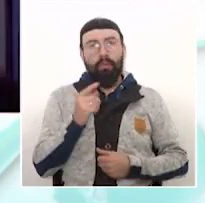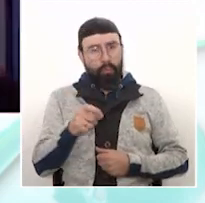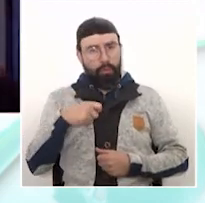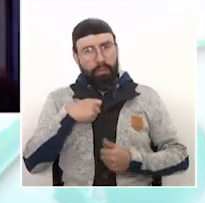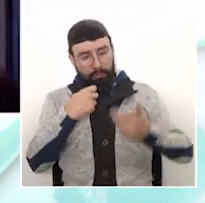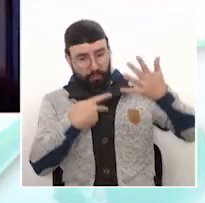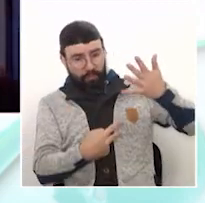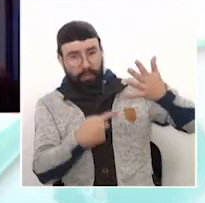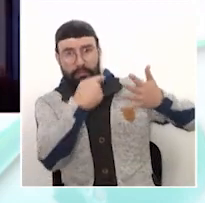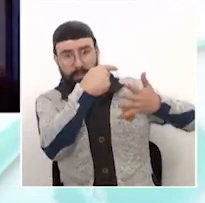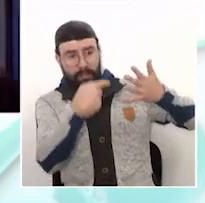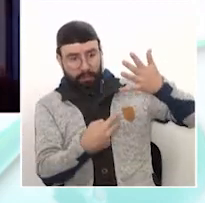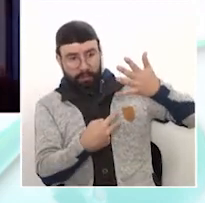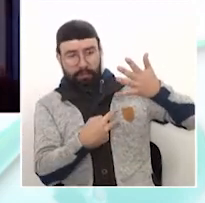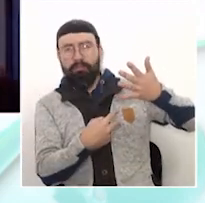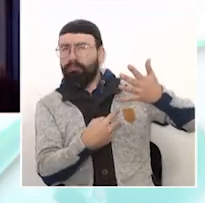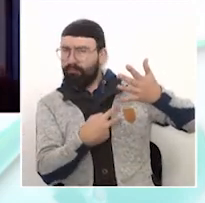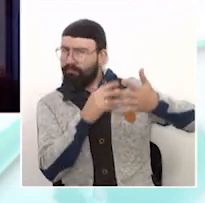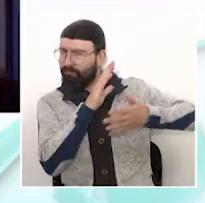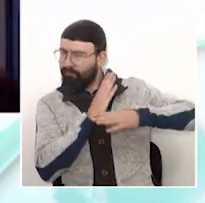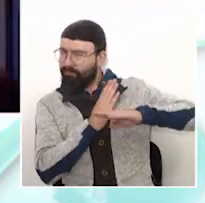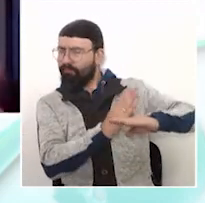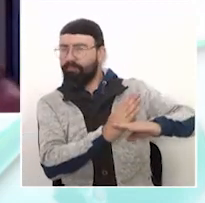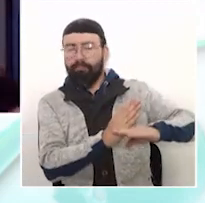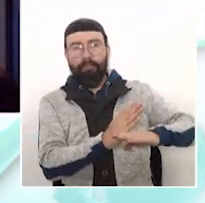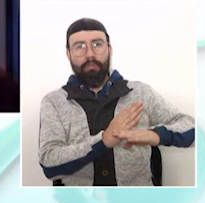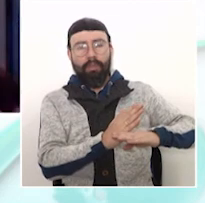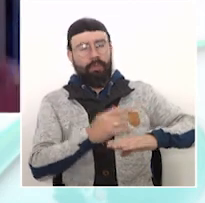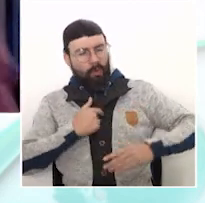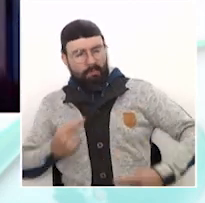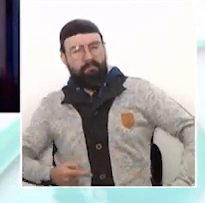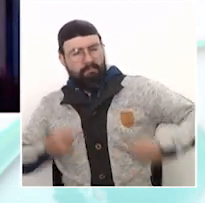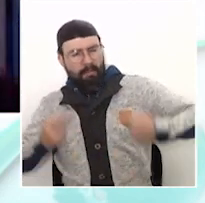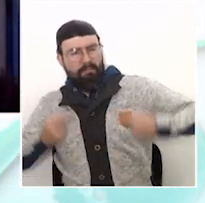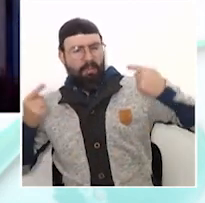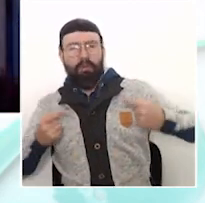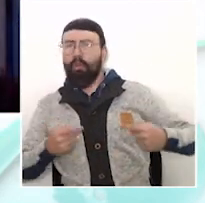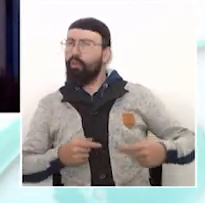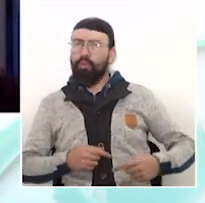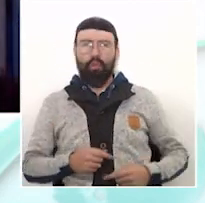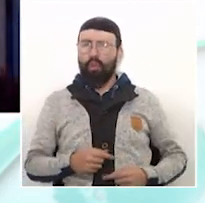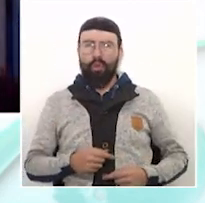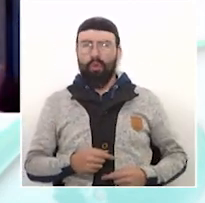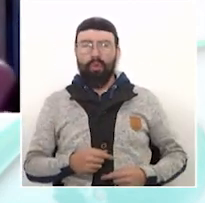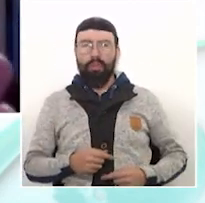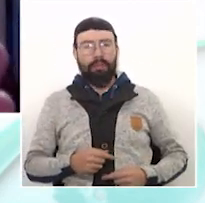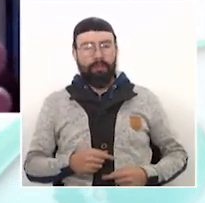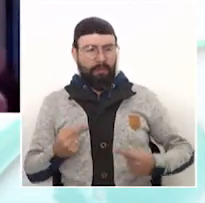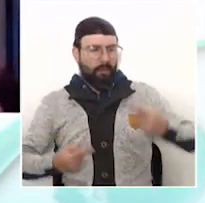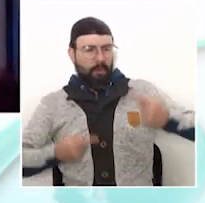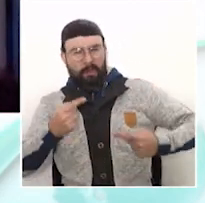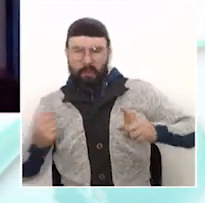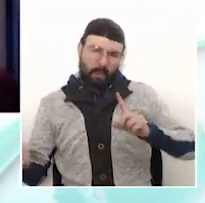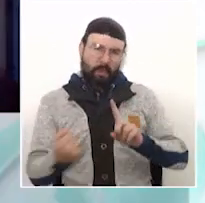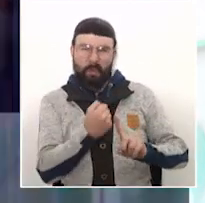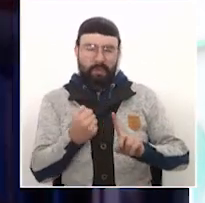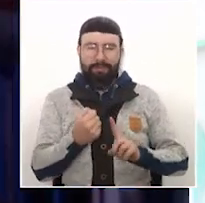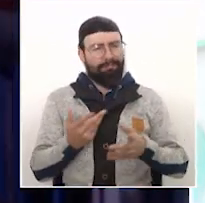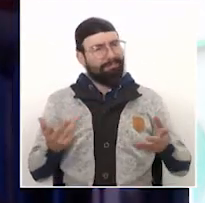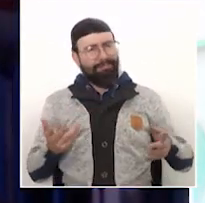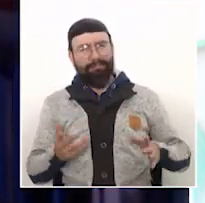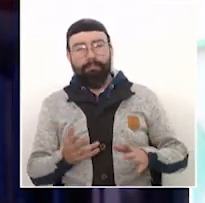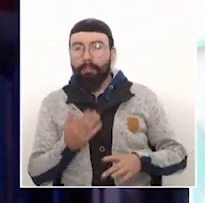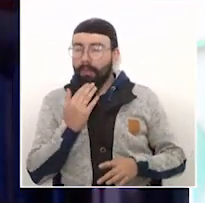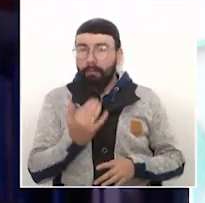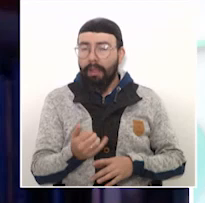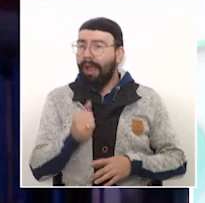emociones, te lo enseño, nunca se pelea con nada. La pelea es batalla, la pelea es lucha. Con todo se fluye como el agua